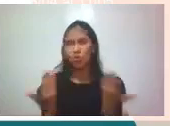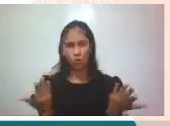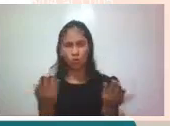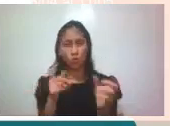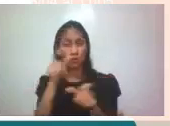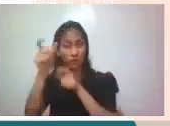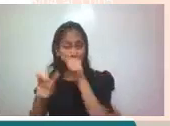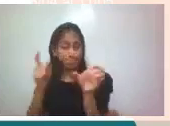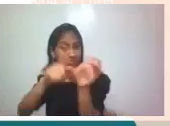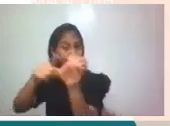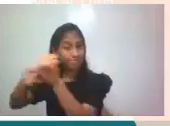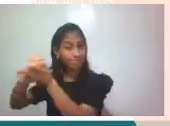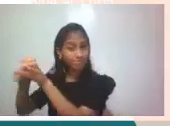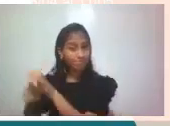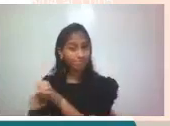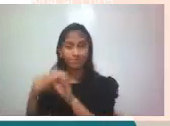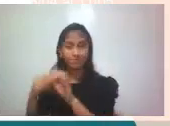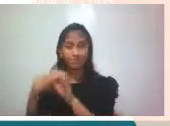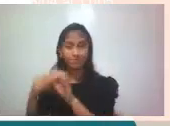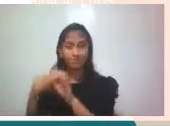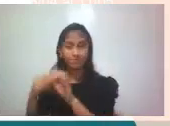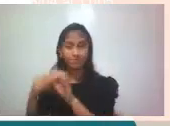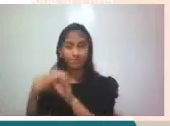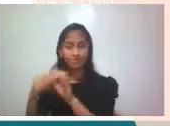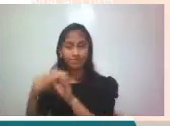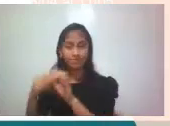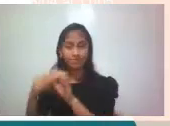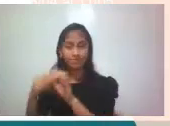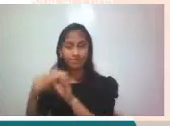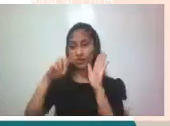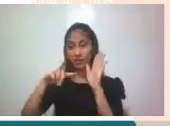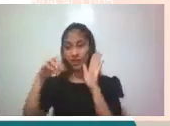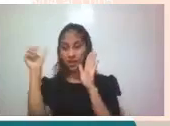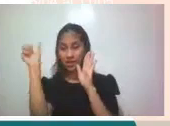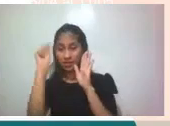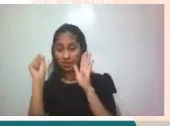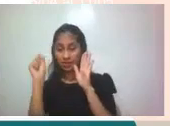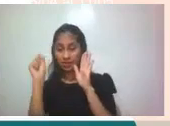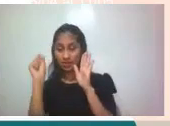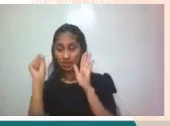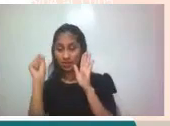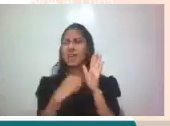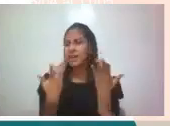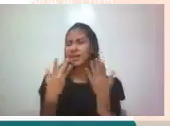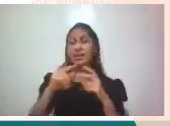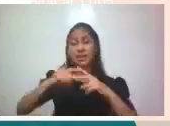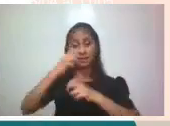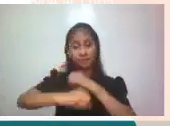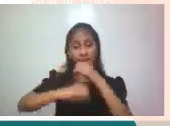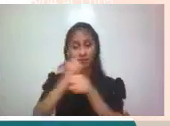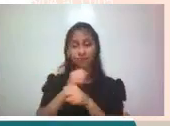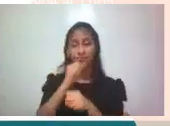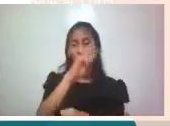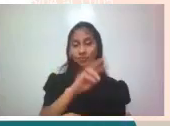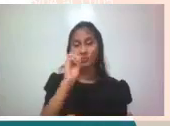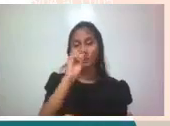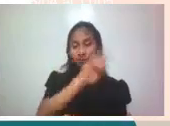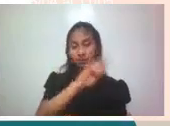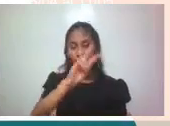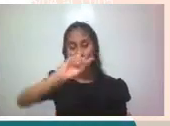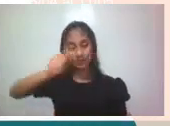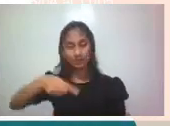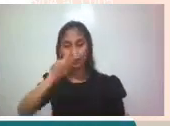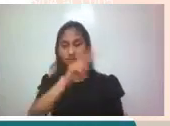la elaboración de la agenda del SENACE con los pueblos indígenas en la edición 2022-2023, para lo cual nos